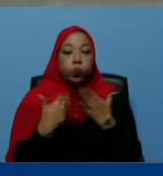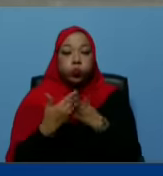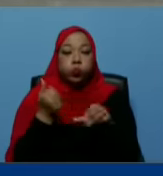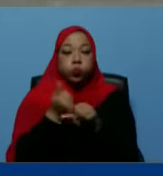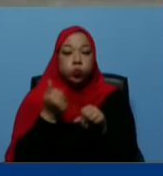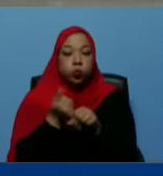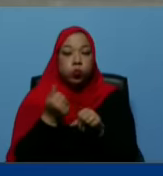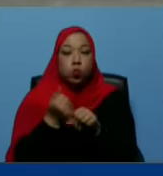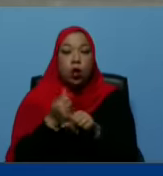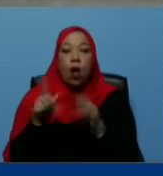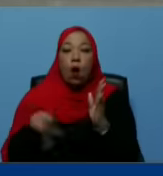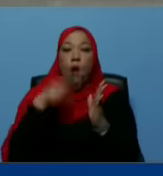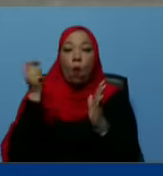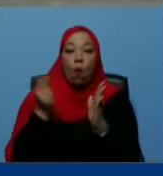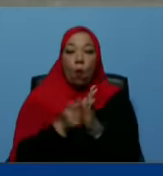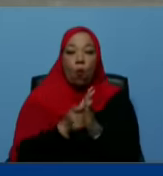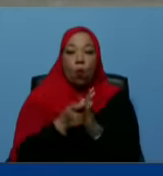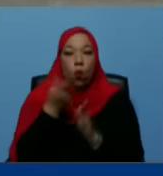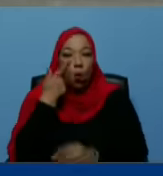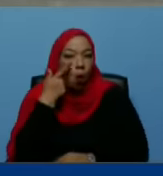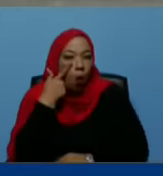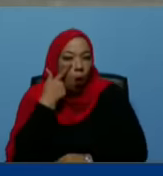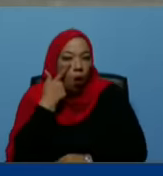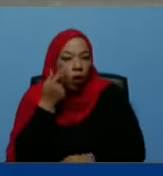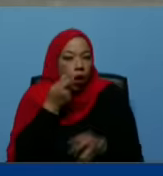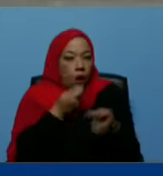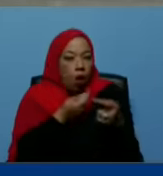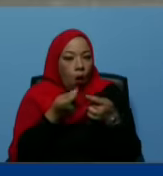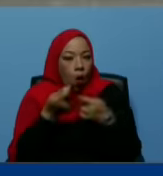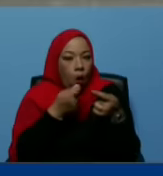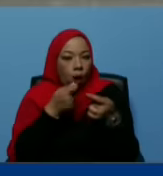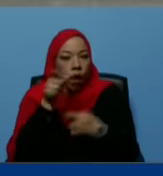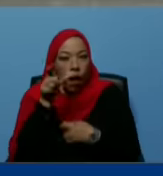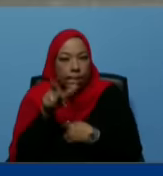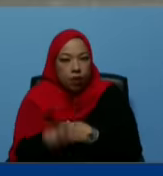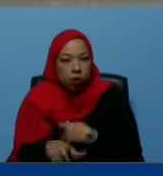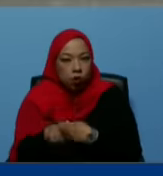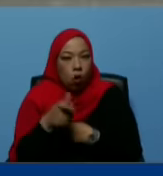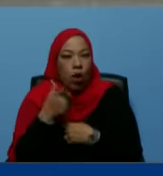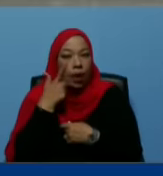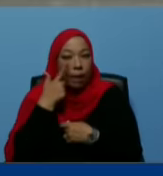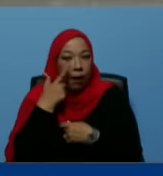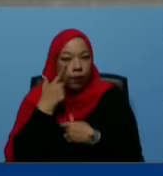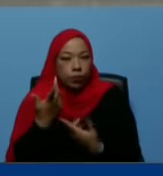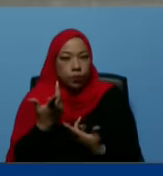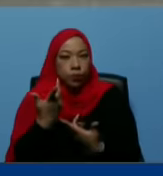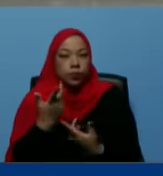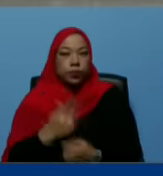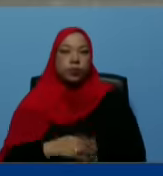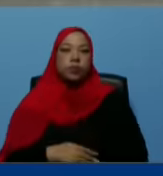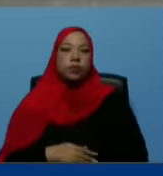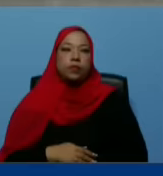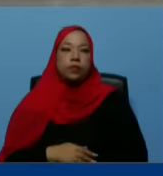invierte completa ahí, bajo el ojo escrutor del vecino, de la vecina.